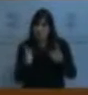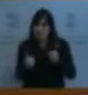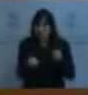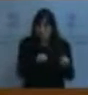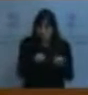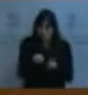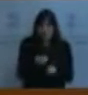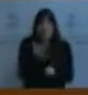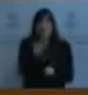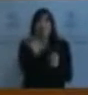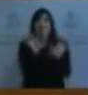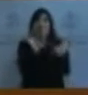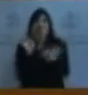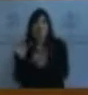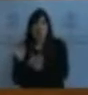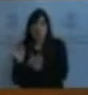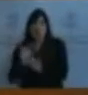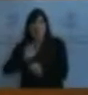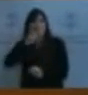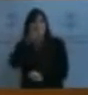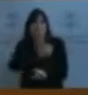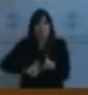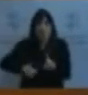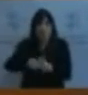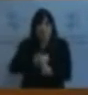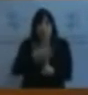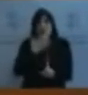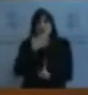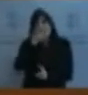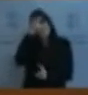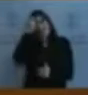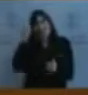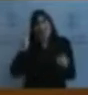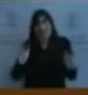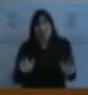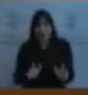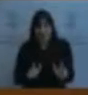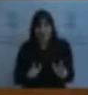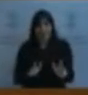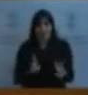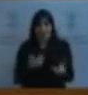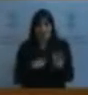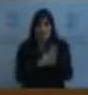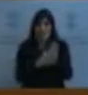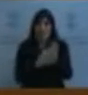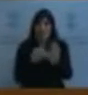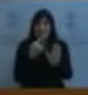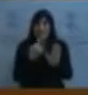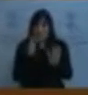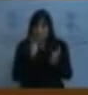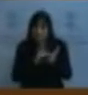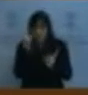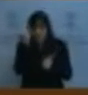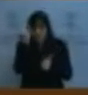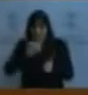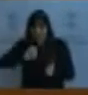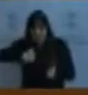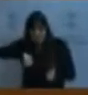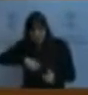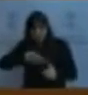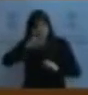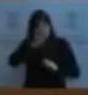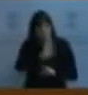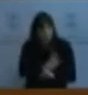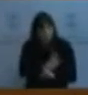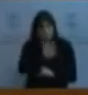en enfermedades graves. Y cuando nosotros presentamos esa iniciativa, que hay en otras muchas comunidades autónomas, la